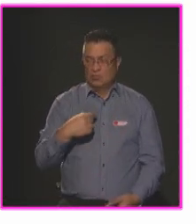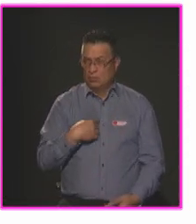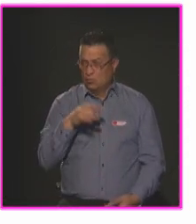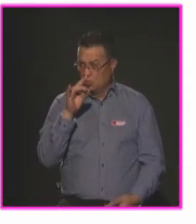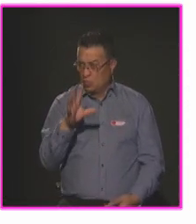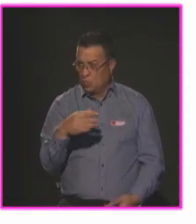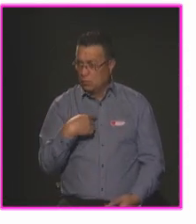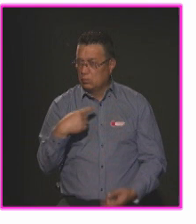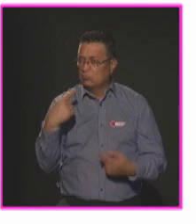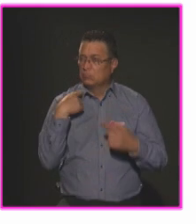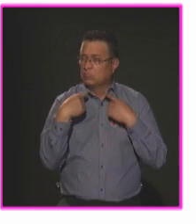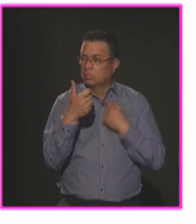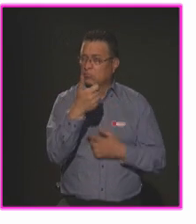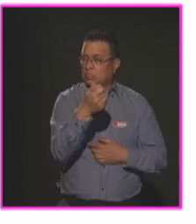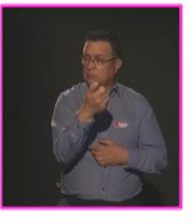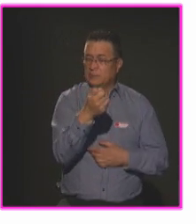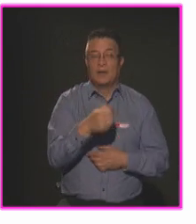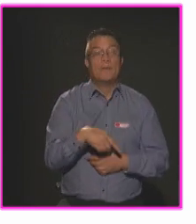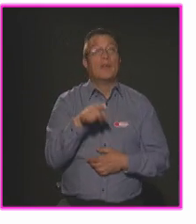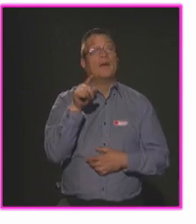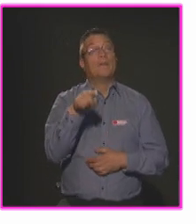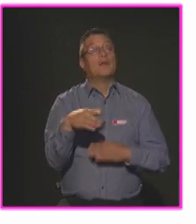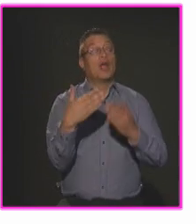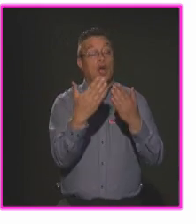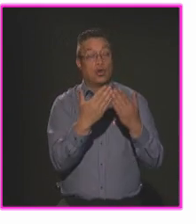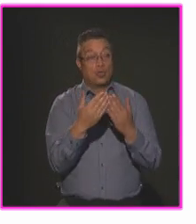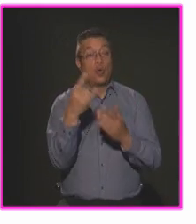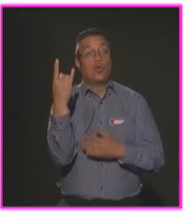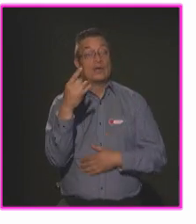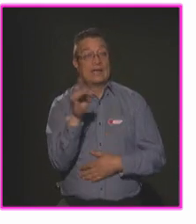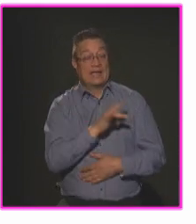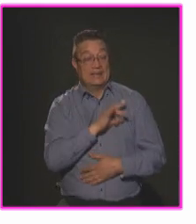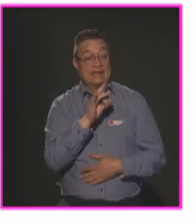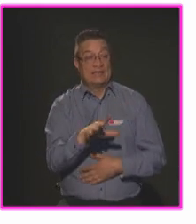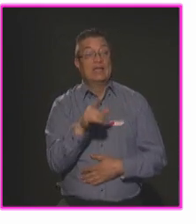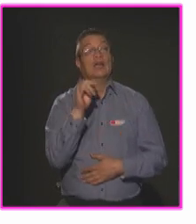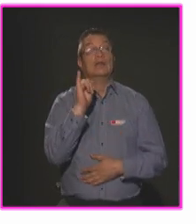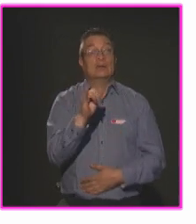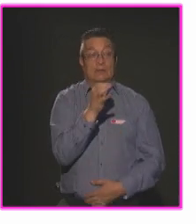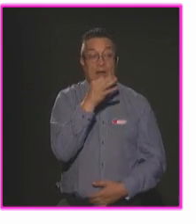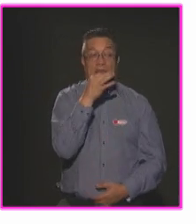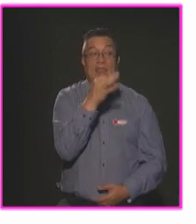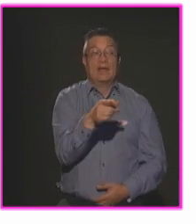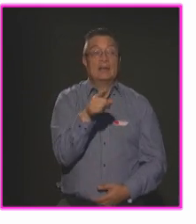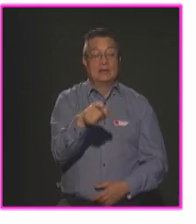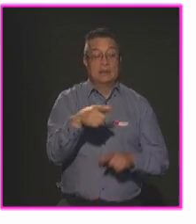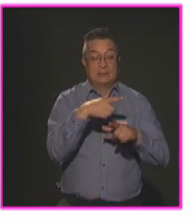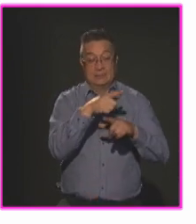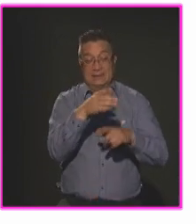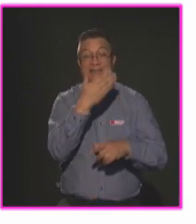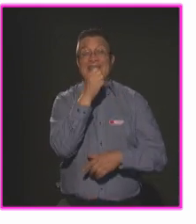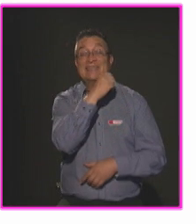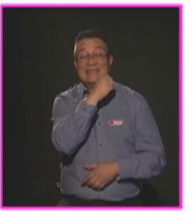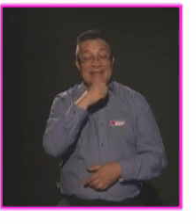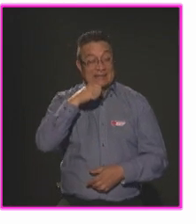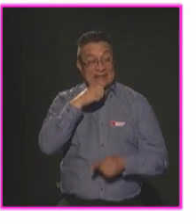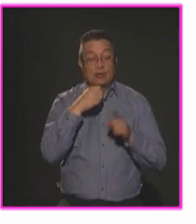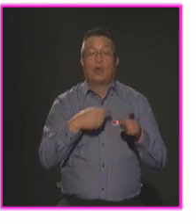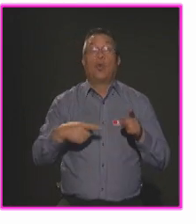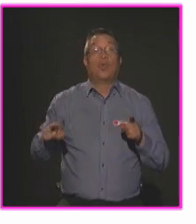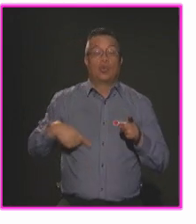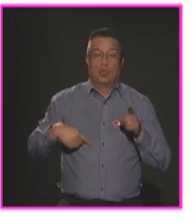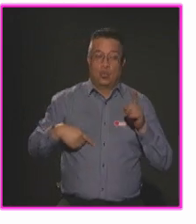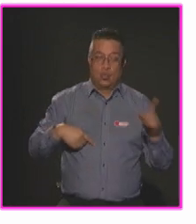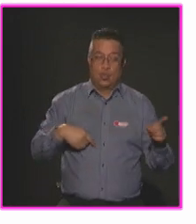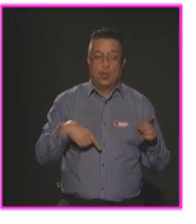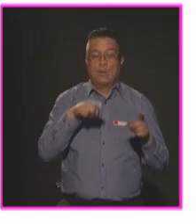no? Bueno, y después viene otro estudio de la Universidad de Chile, el único que concluyó que la megasequía fue la que